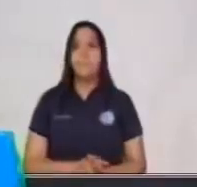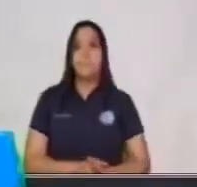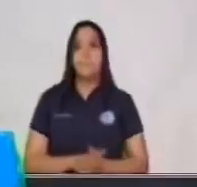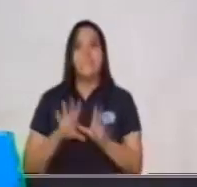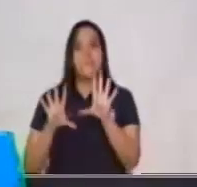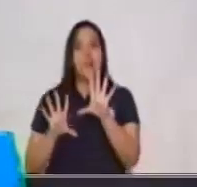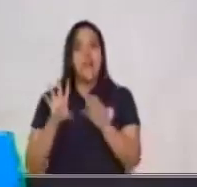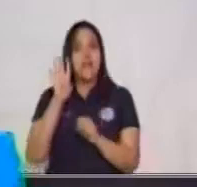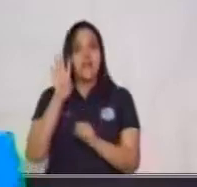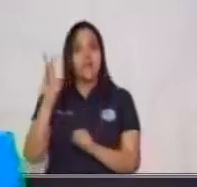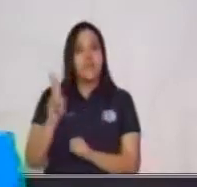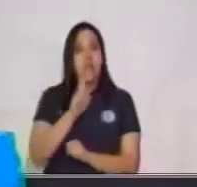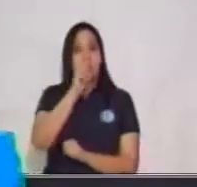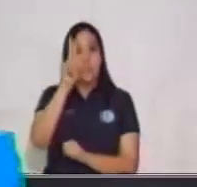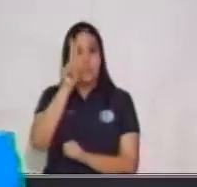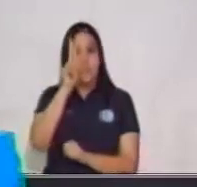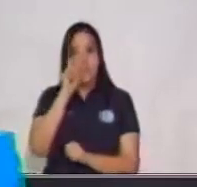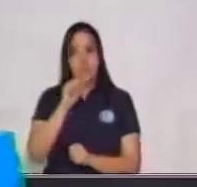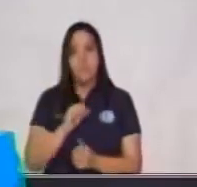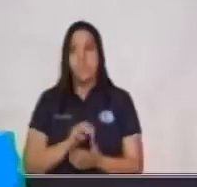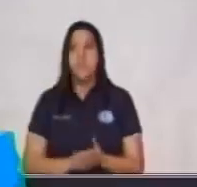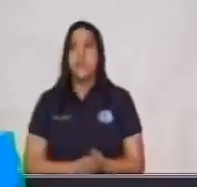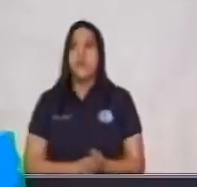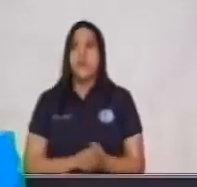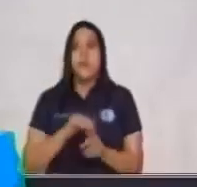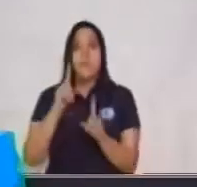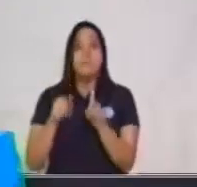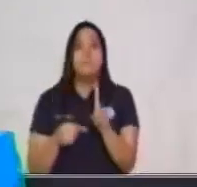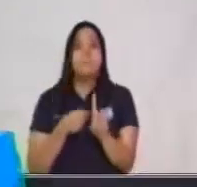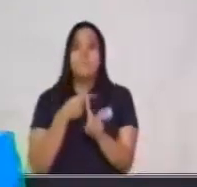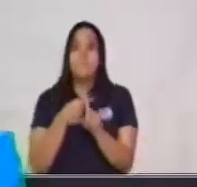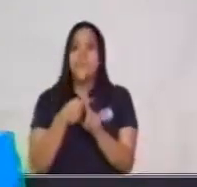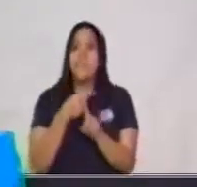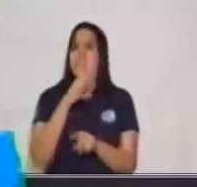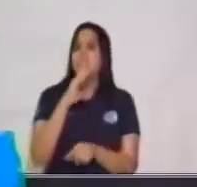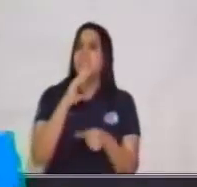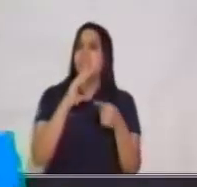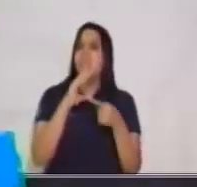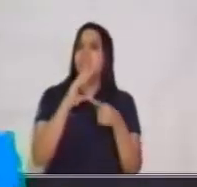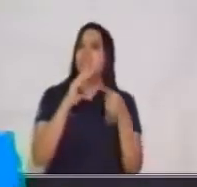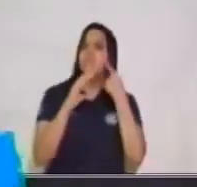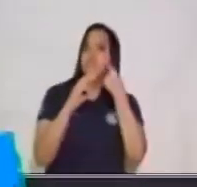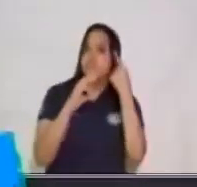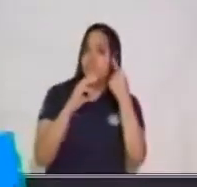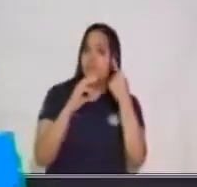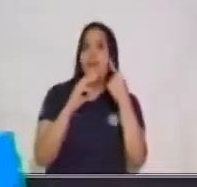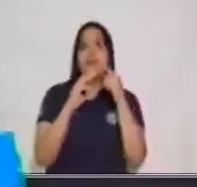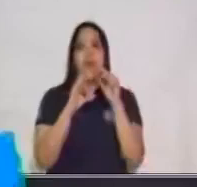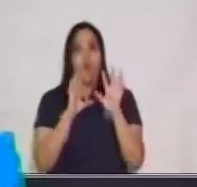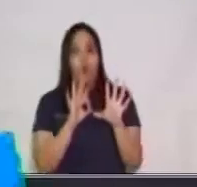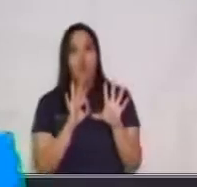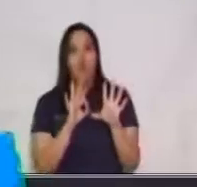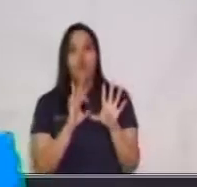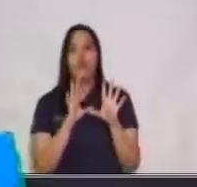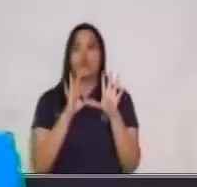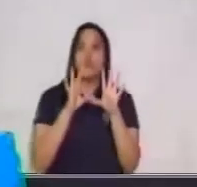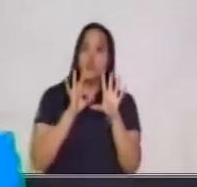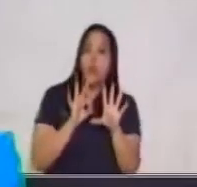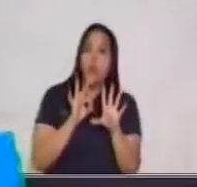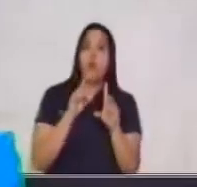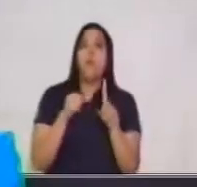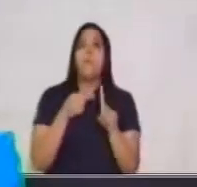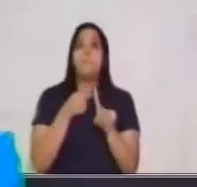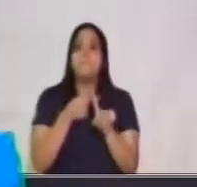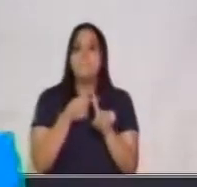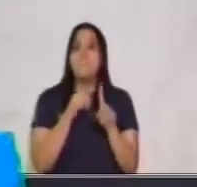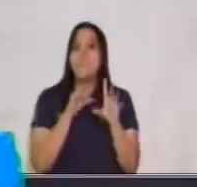Y lo vamos a elevar al cuadrado. Más C, que es 8. Entonces, más 8